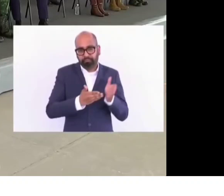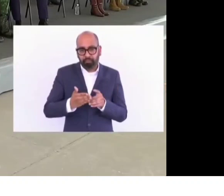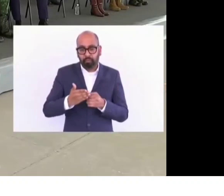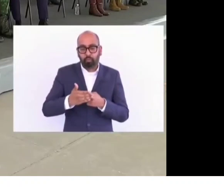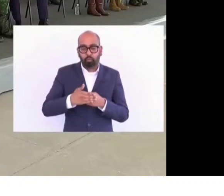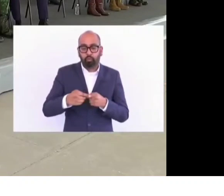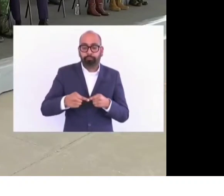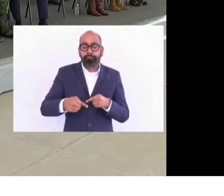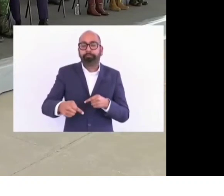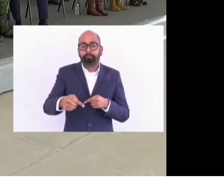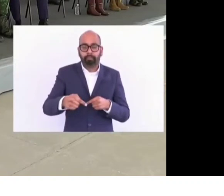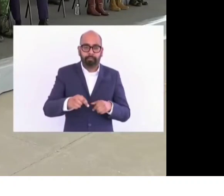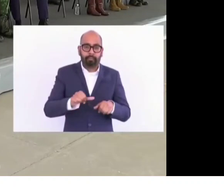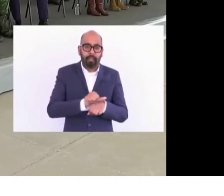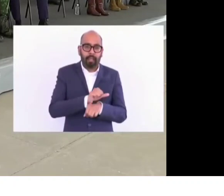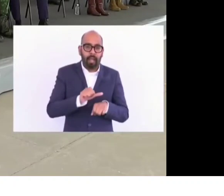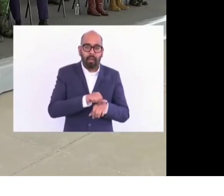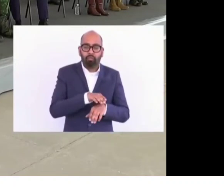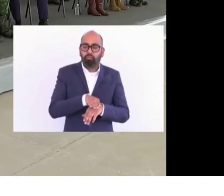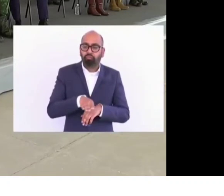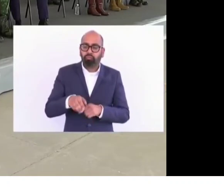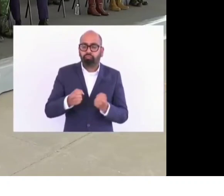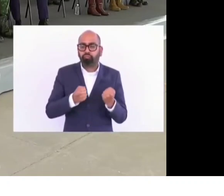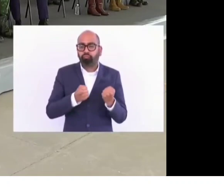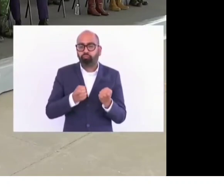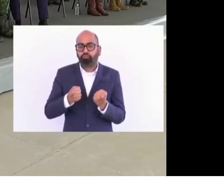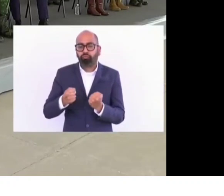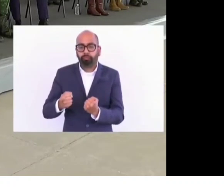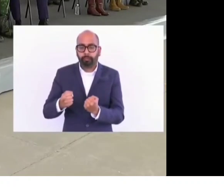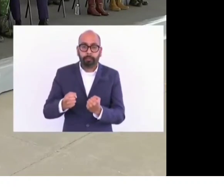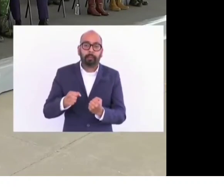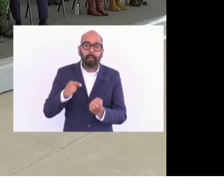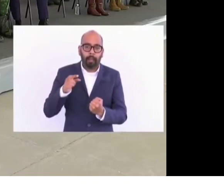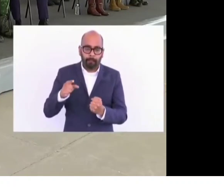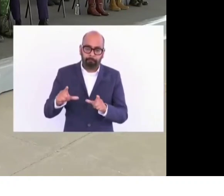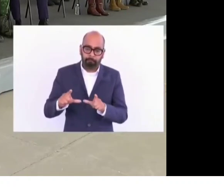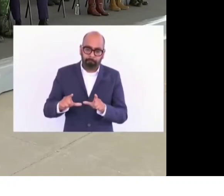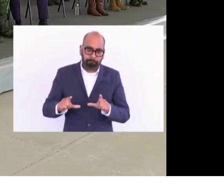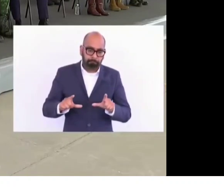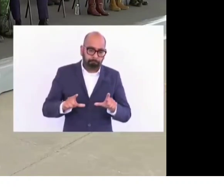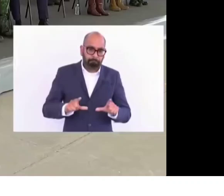Y que se les regularice,